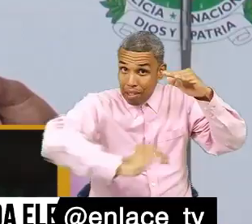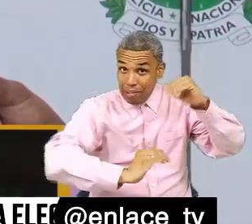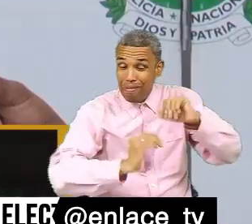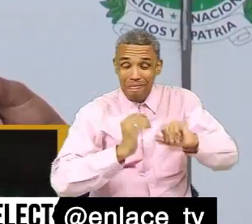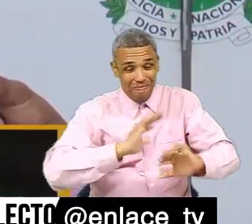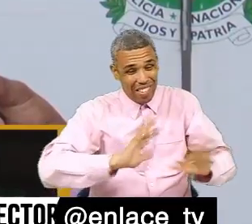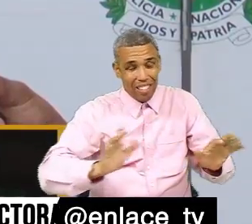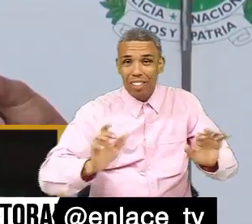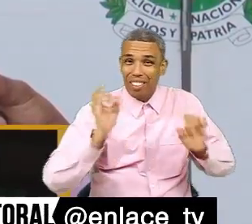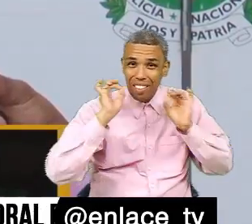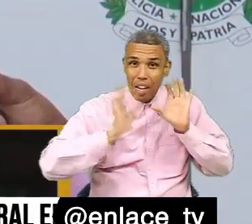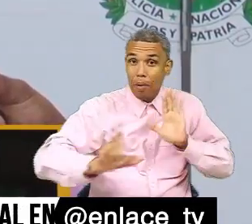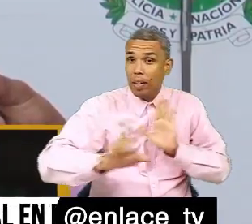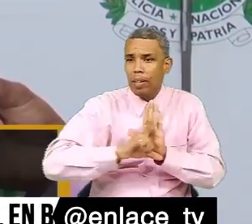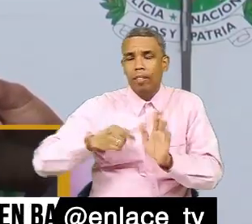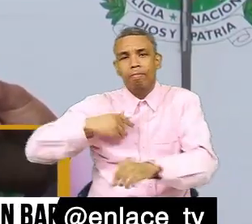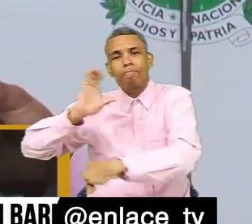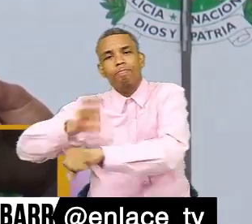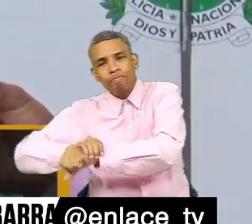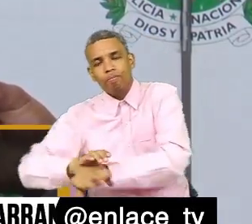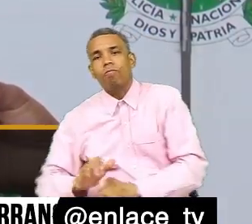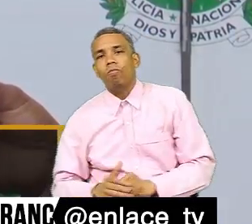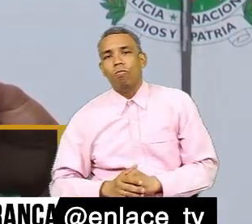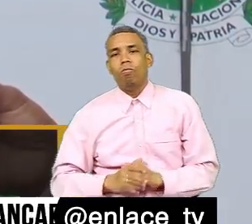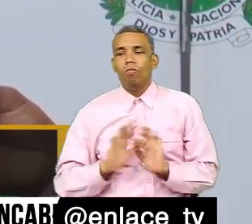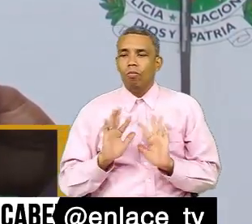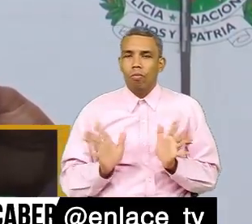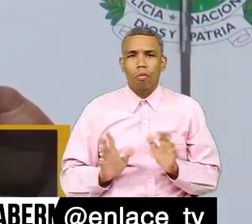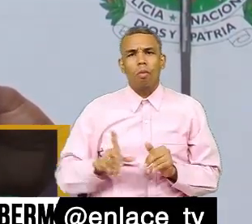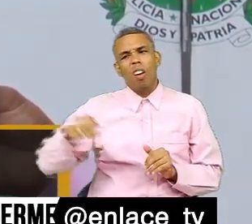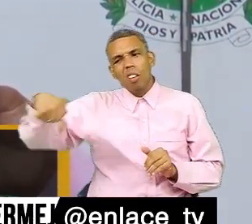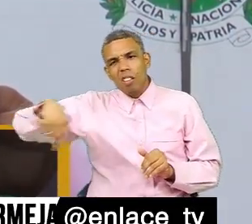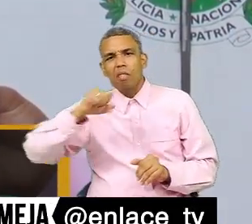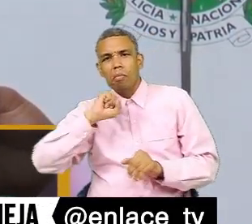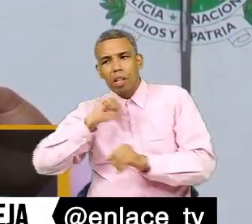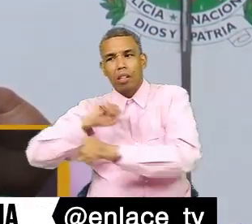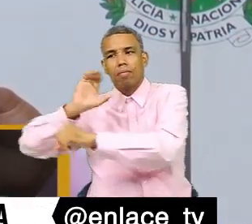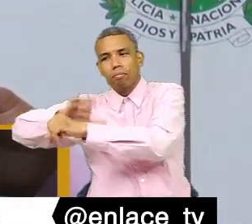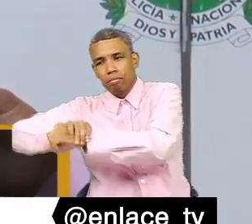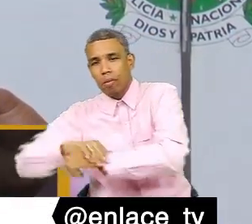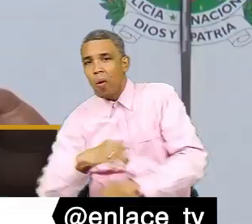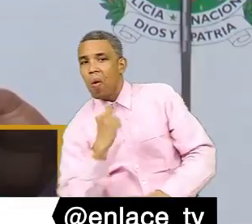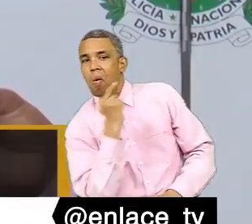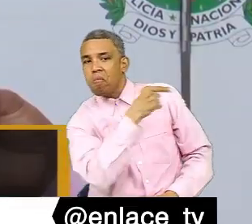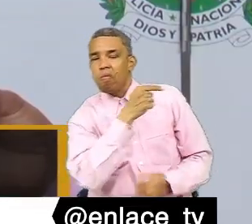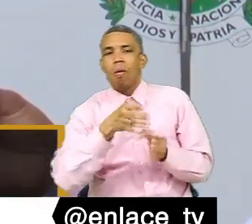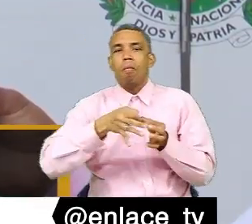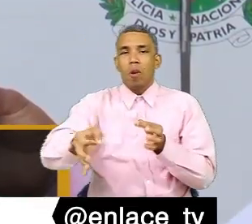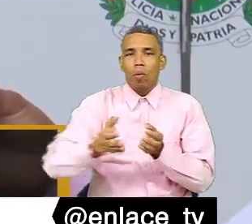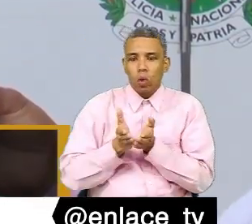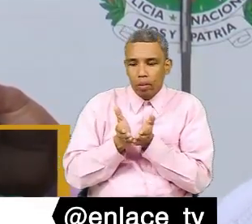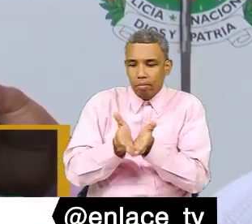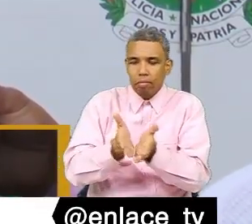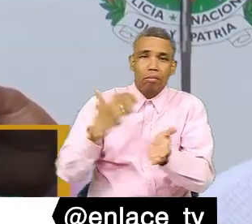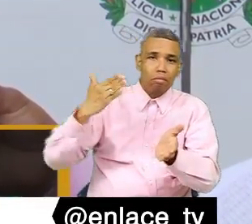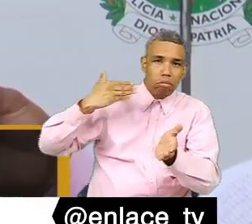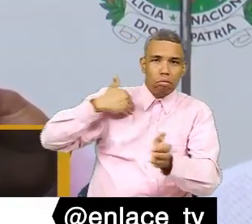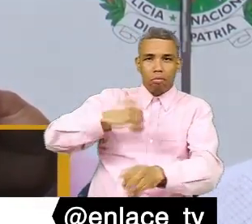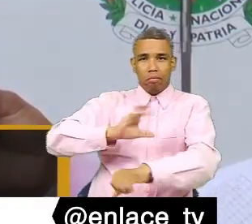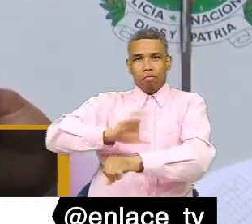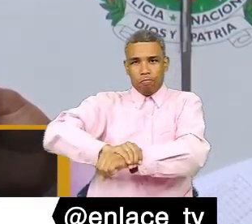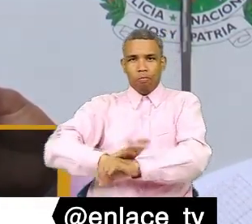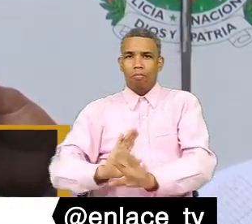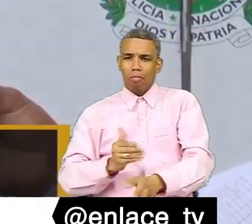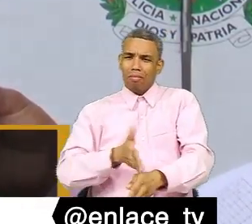el municipio de Puerto Wilches y aquí en Barranca Bermeja. Como le digo, de producto de un proceso de policía judicial investigativo que se